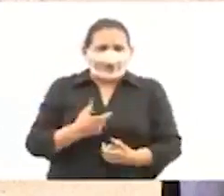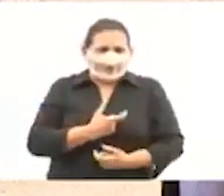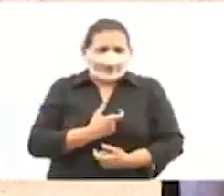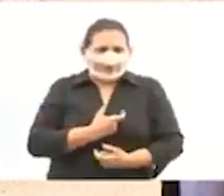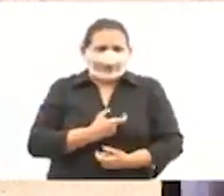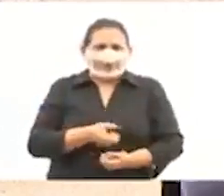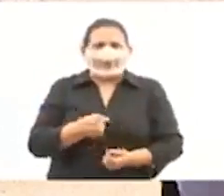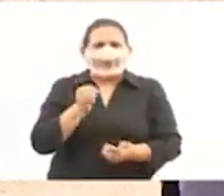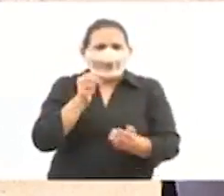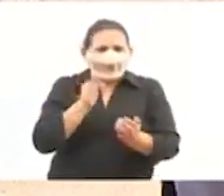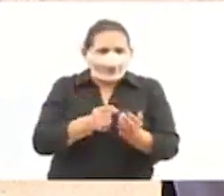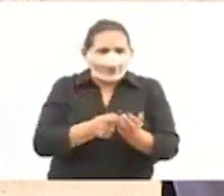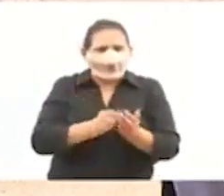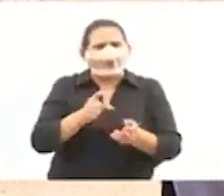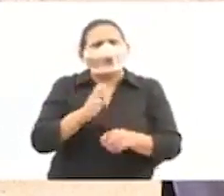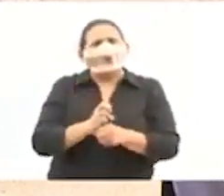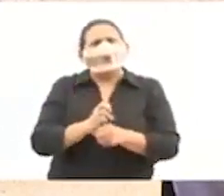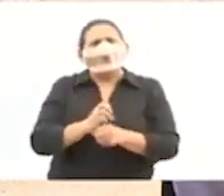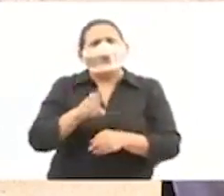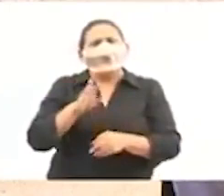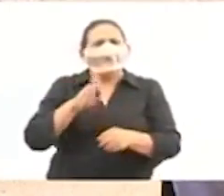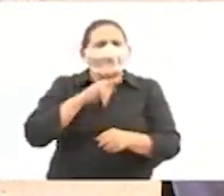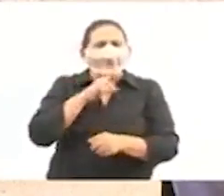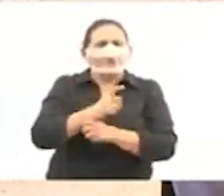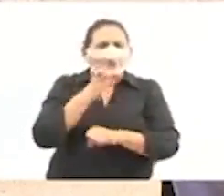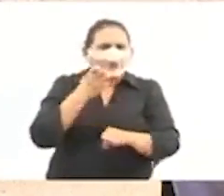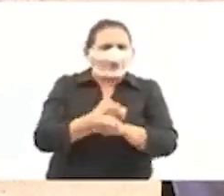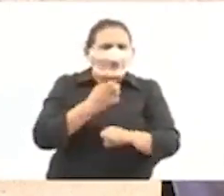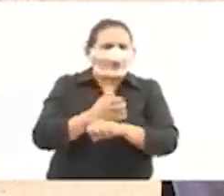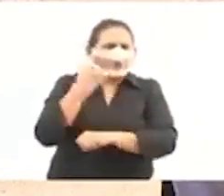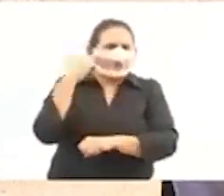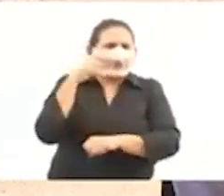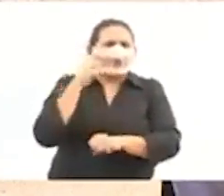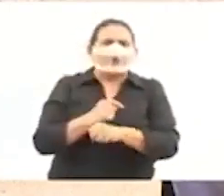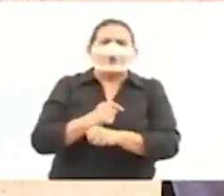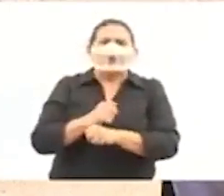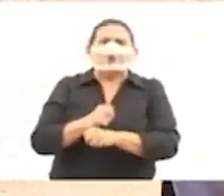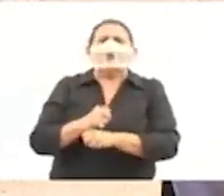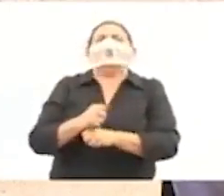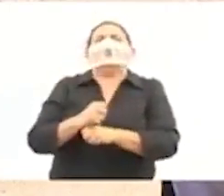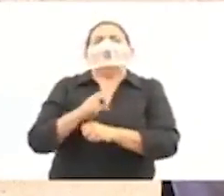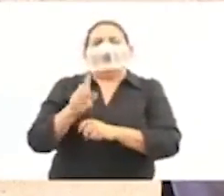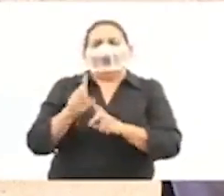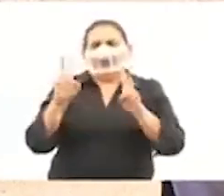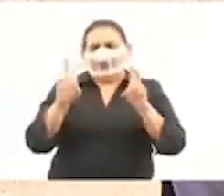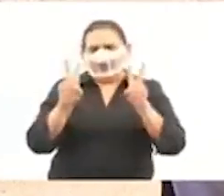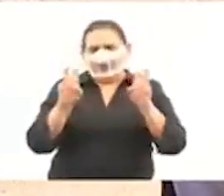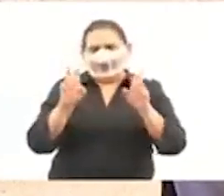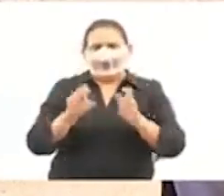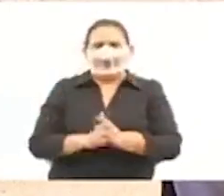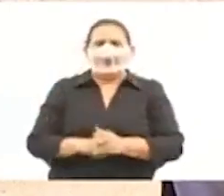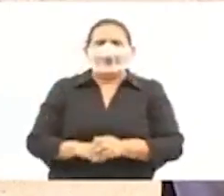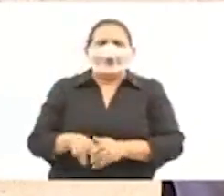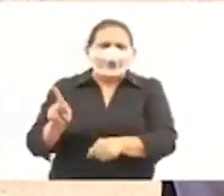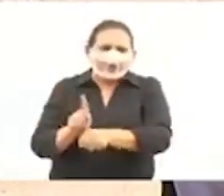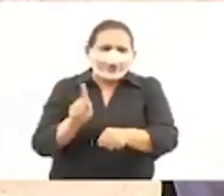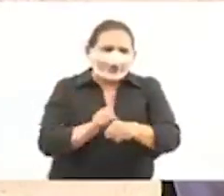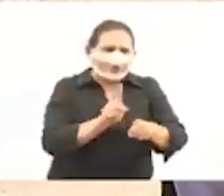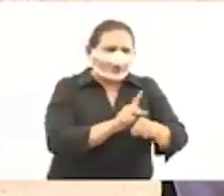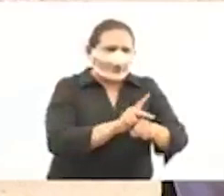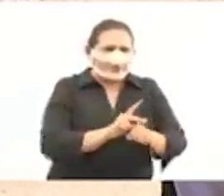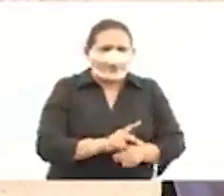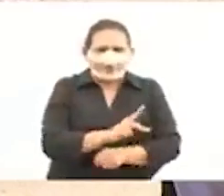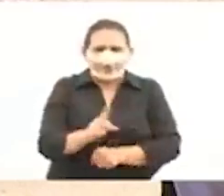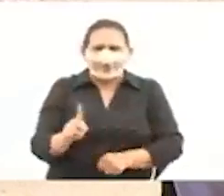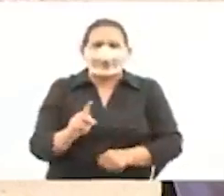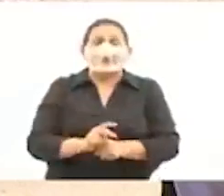señalando a yucatán como el mejor estado en todo méxico del tema de seguridad pública y jurídica del país y en su índice de competitividad